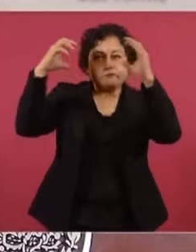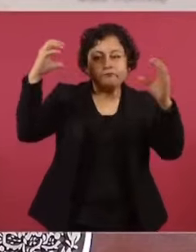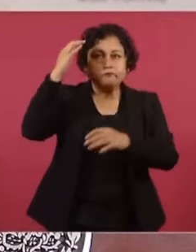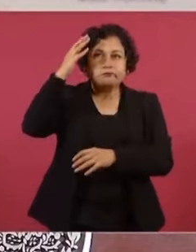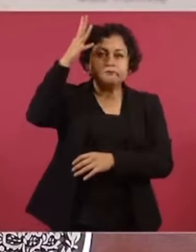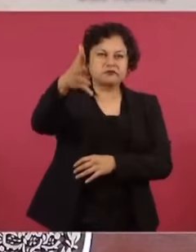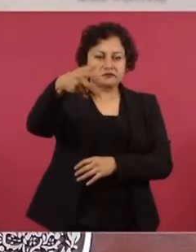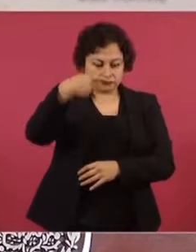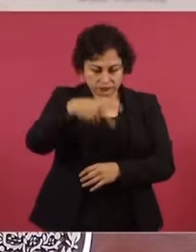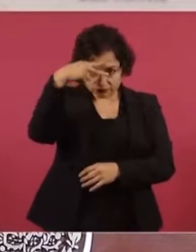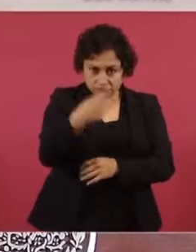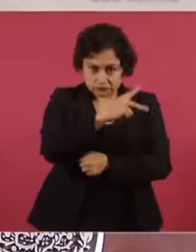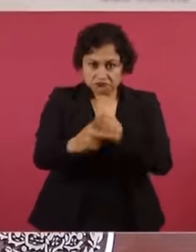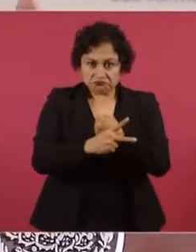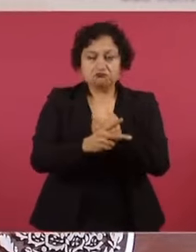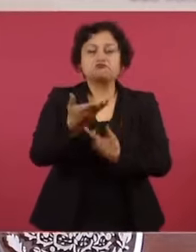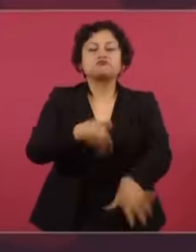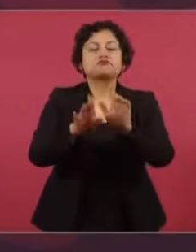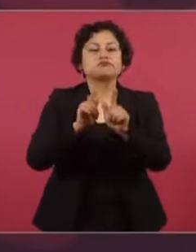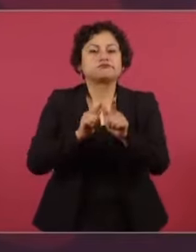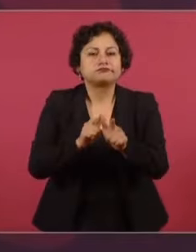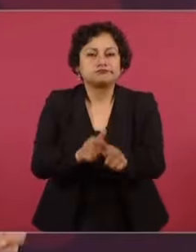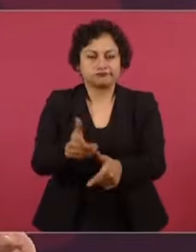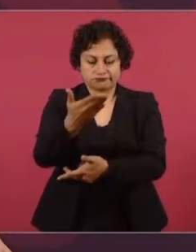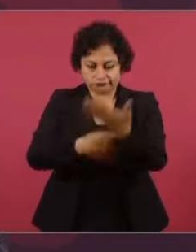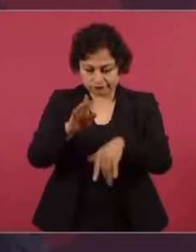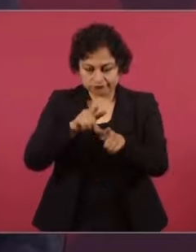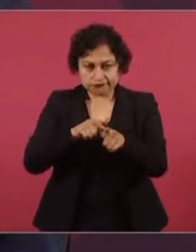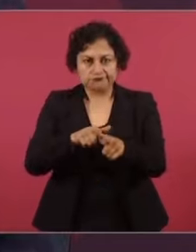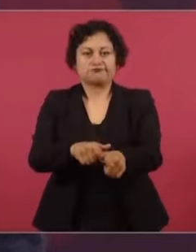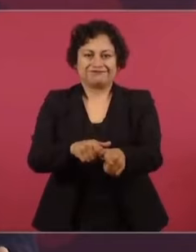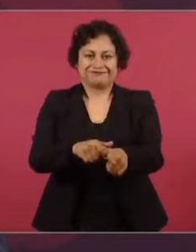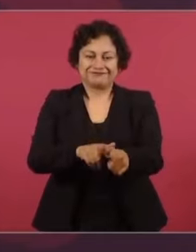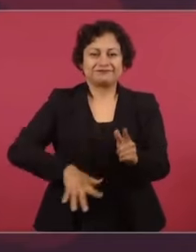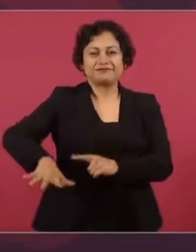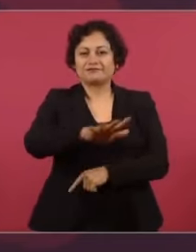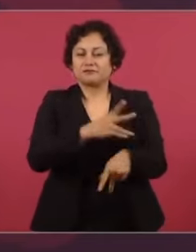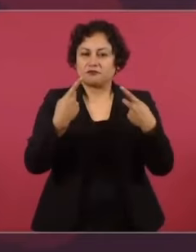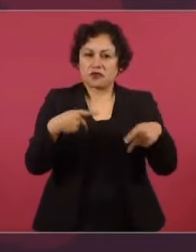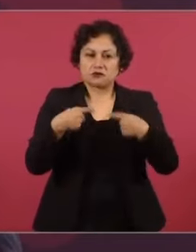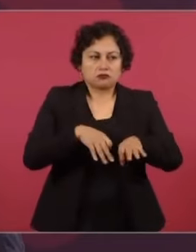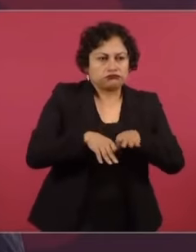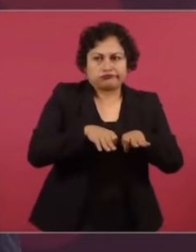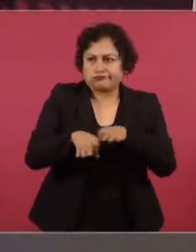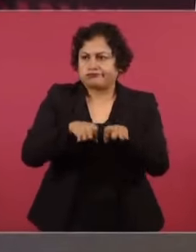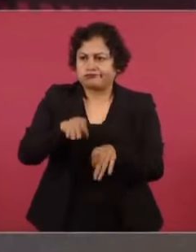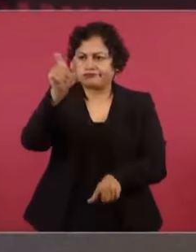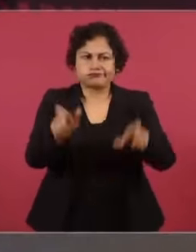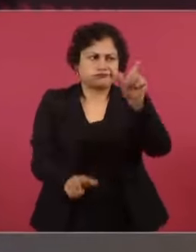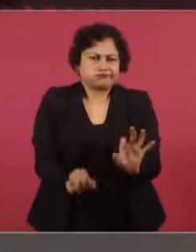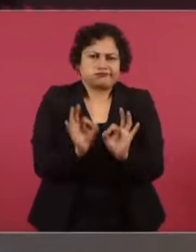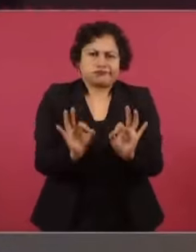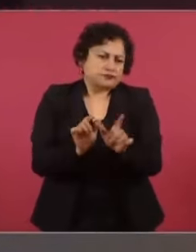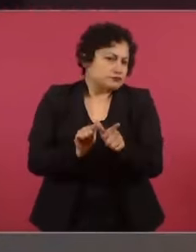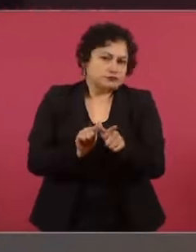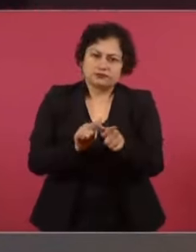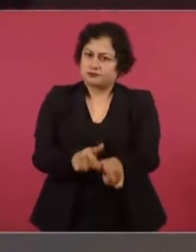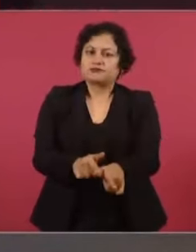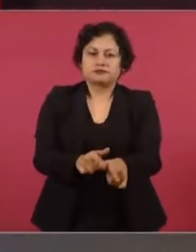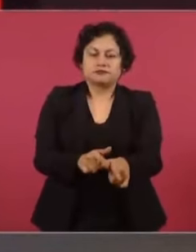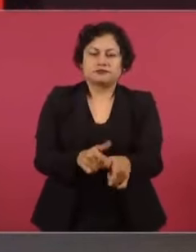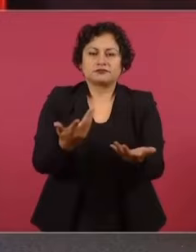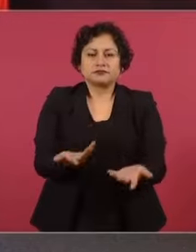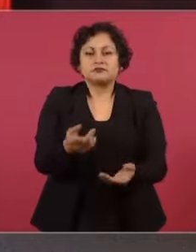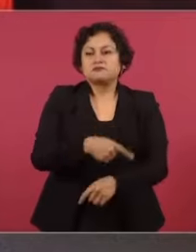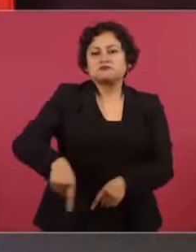a seguir progresando con su pueblo trabajador excepcional utilizando